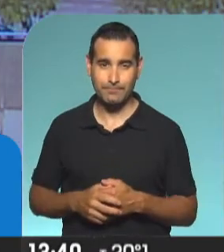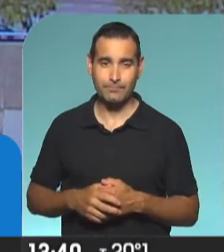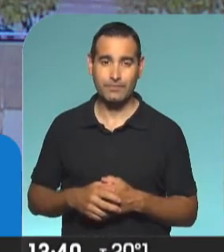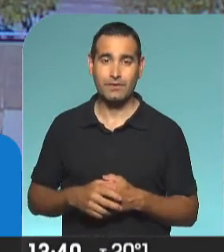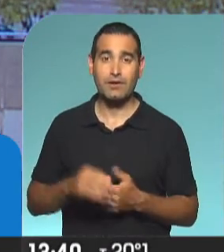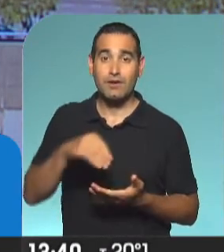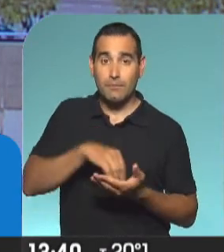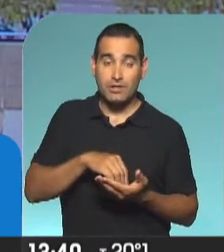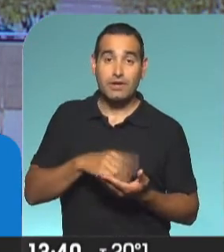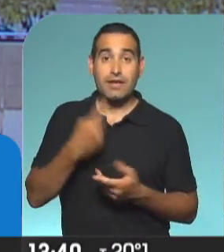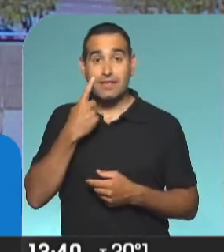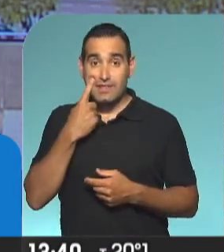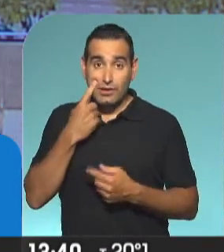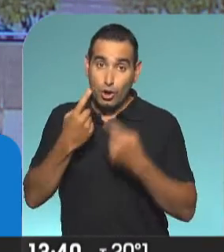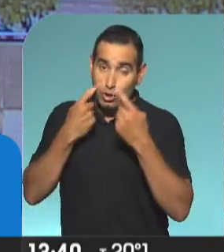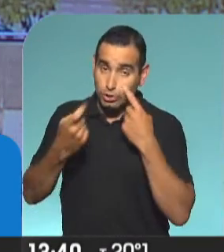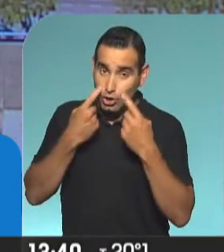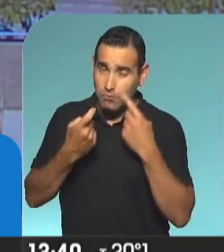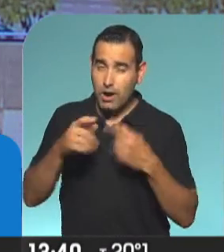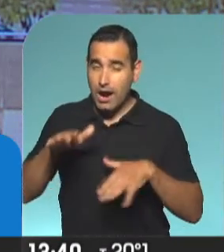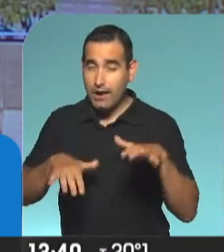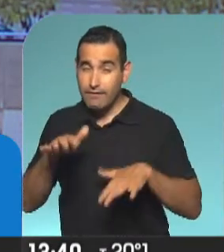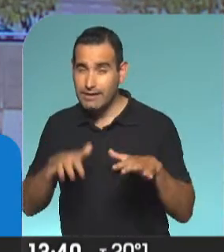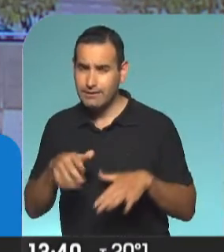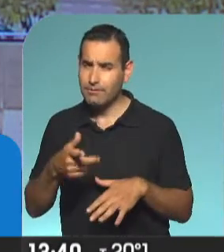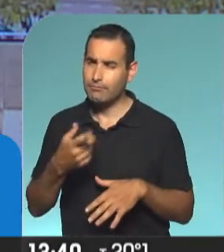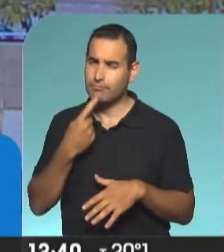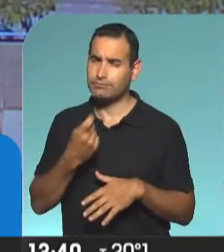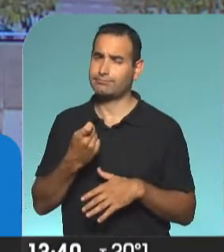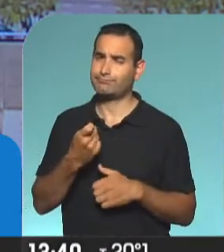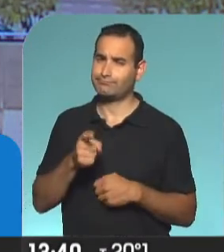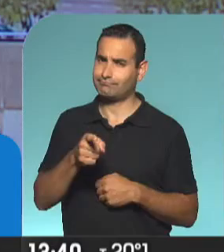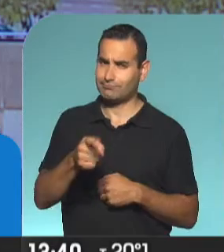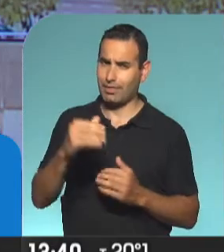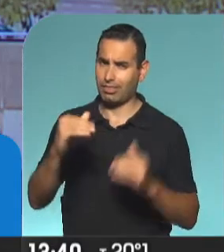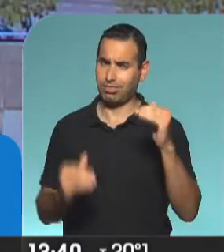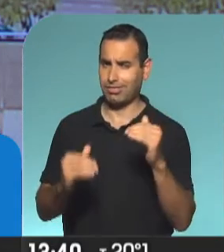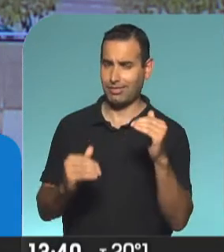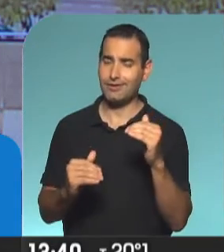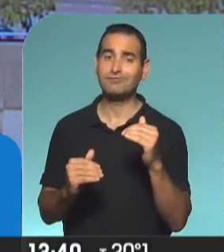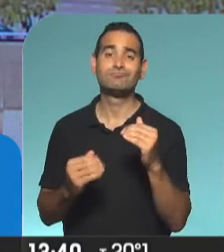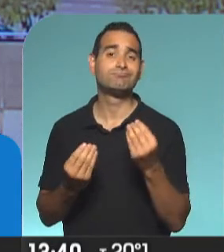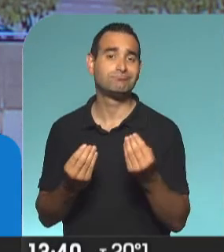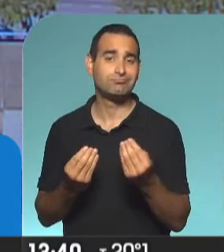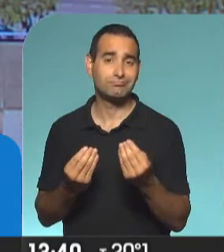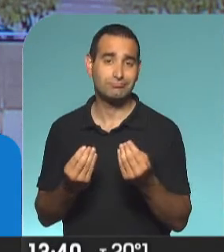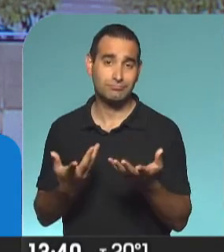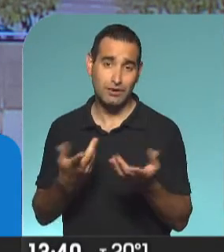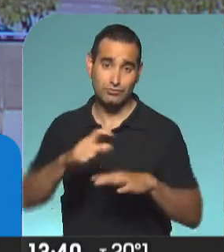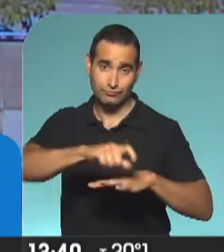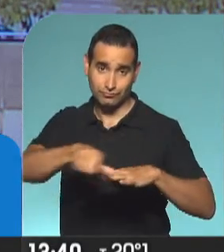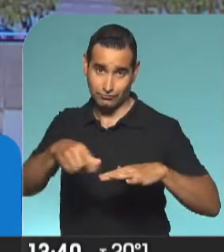al control de los intendentes porque muchas veces donde más se nota en la desigualdad justamente es en el conurbano